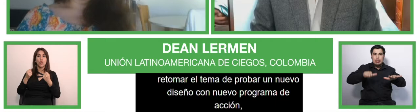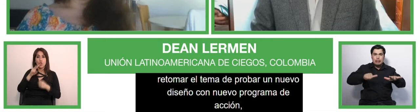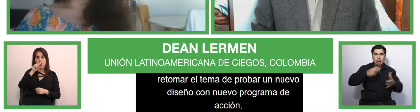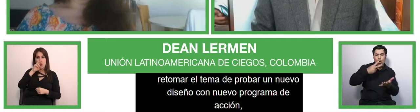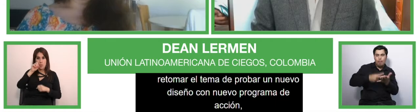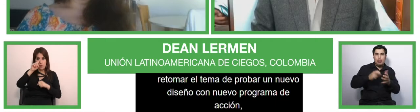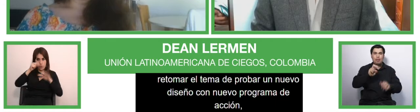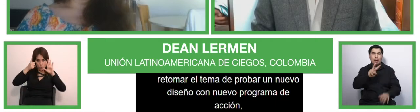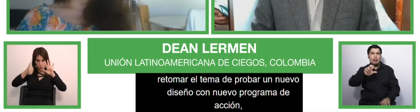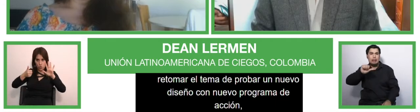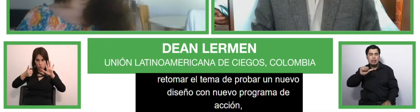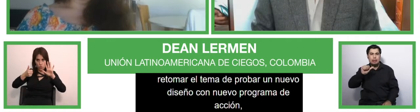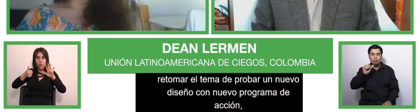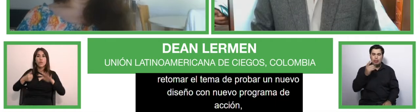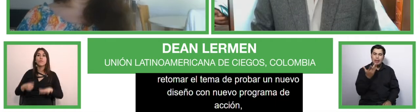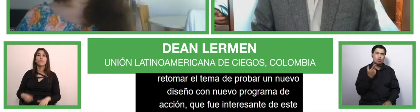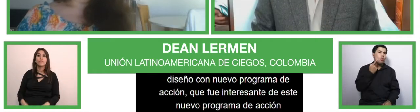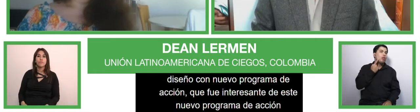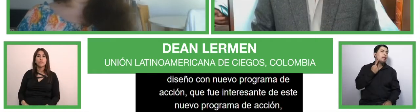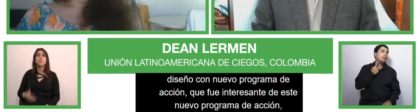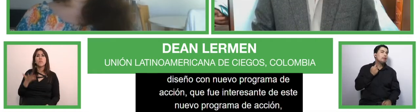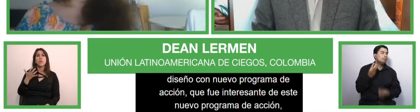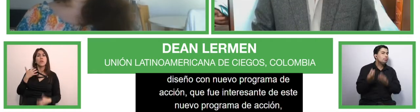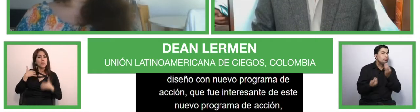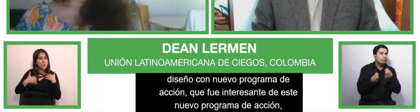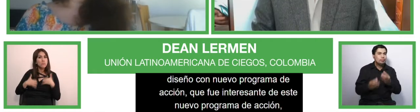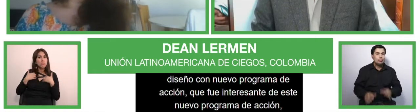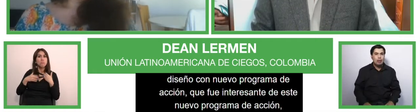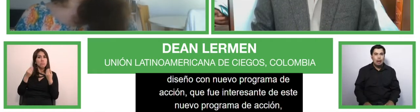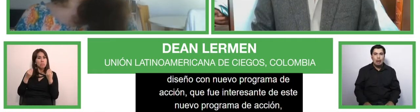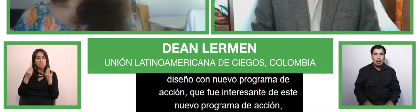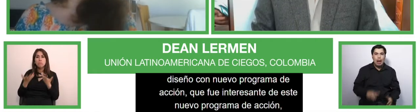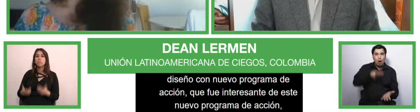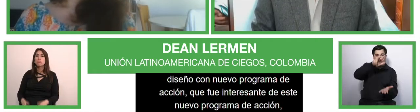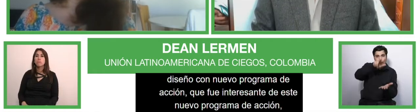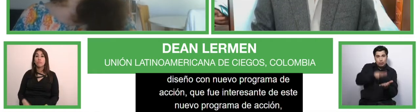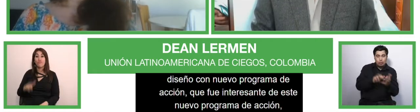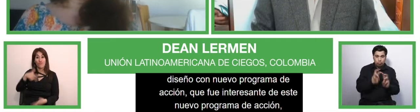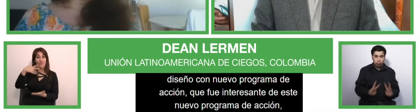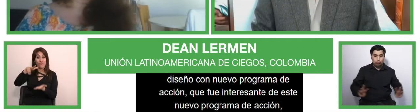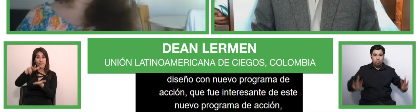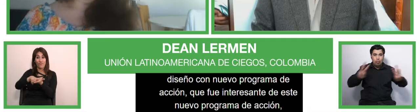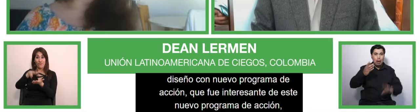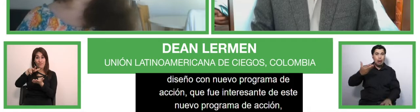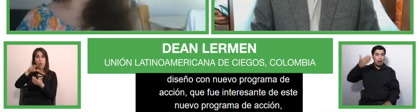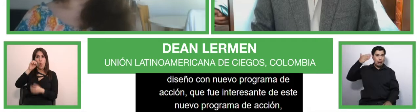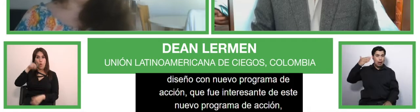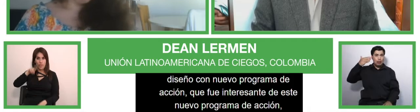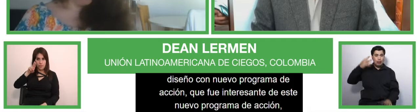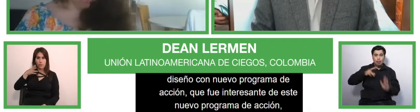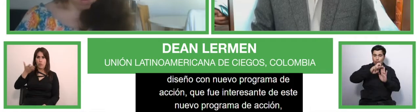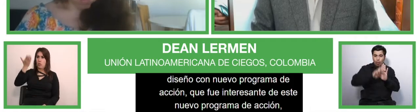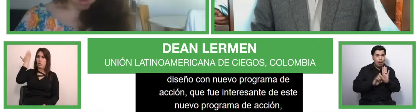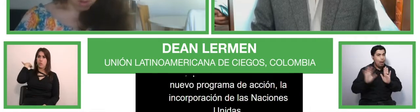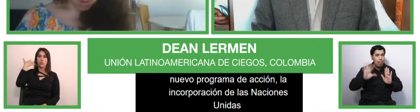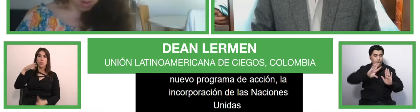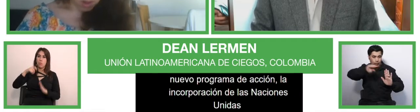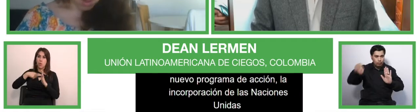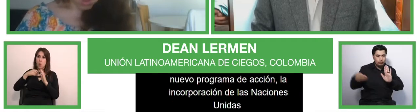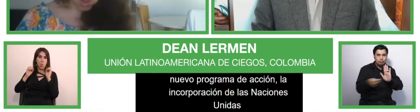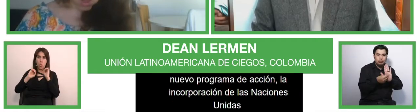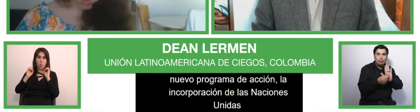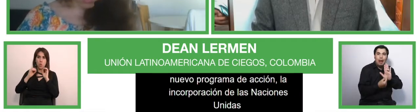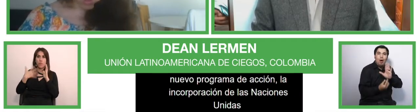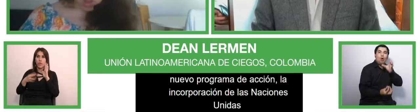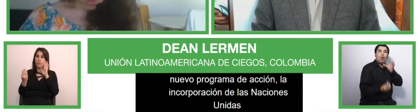2016-2026? Que incorporó ya la Convención de Naciones Unidas, que no estaba en el anterior programa de acción, no ha sido aprobada, y